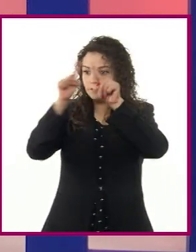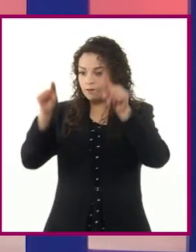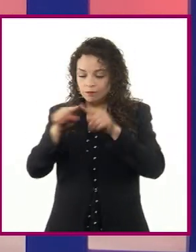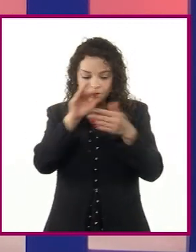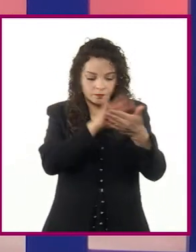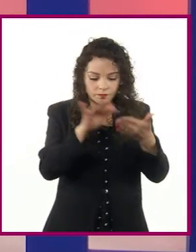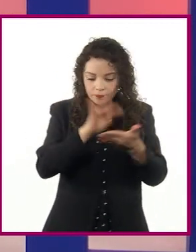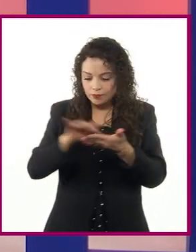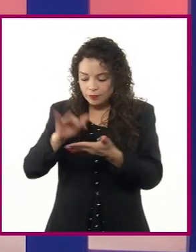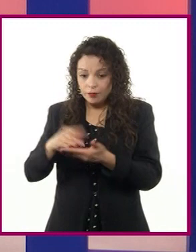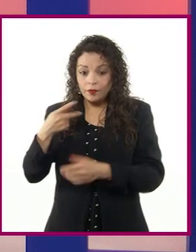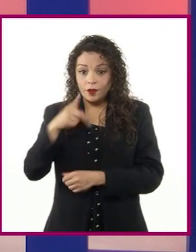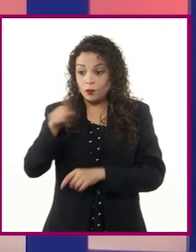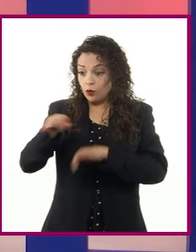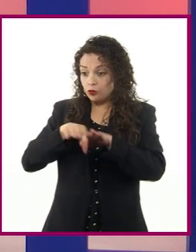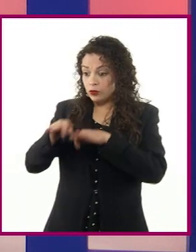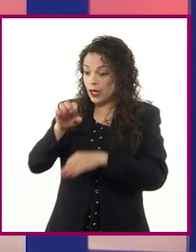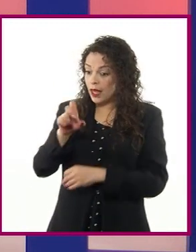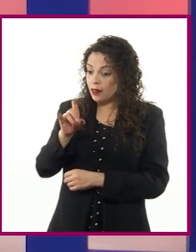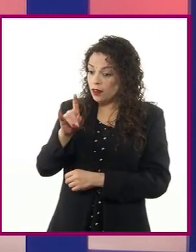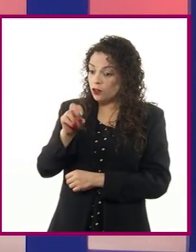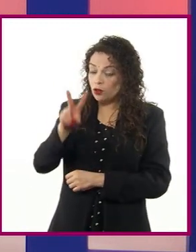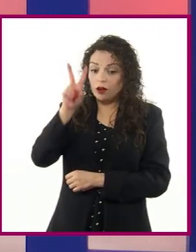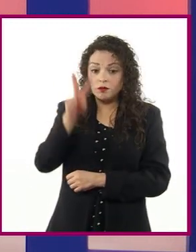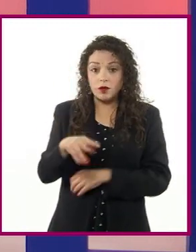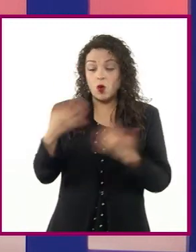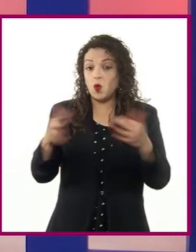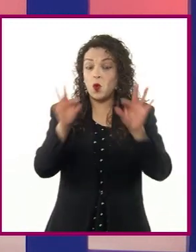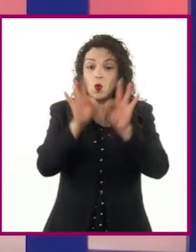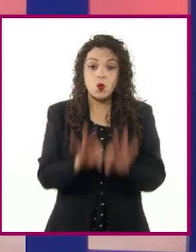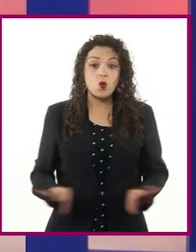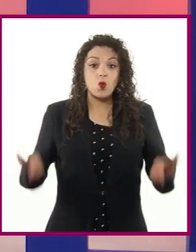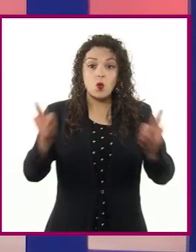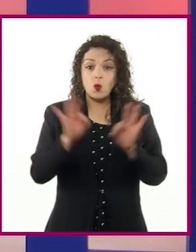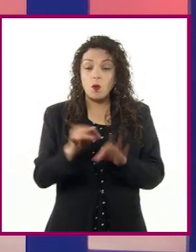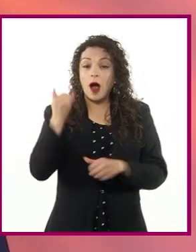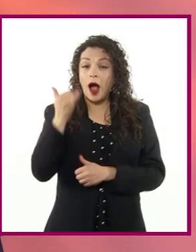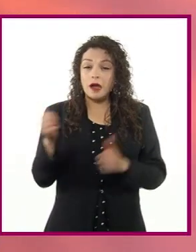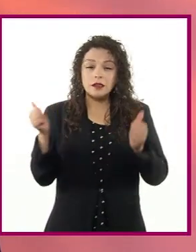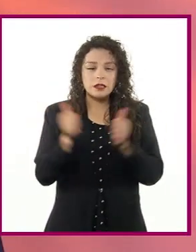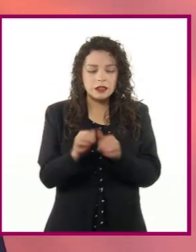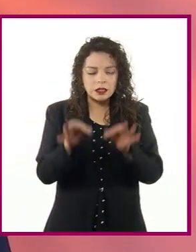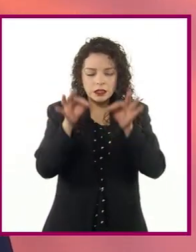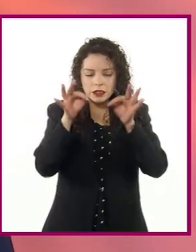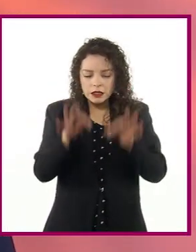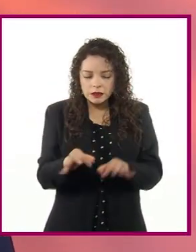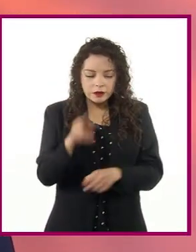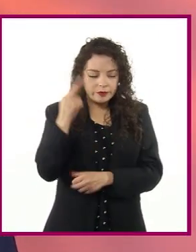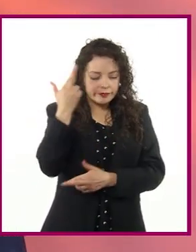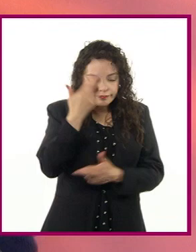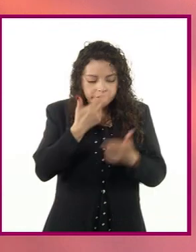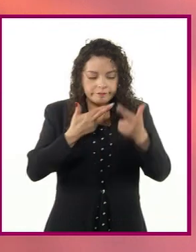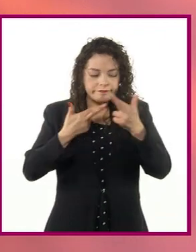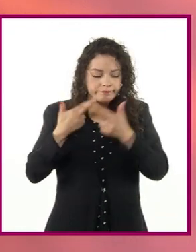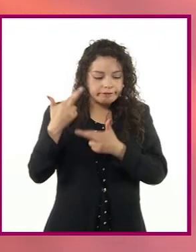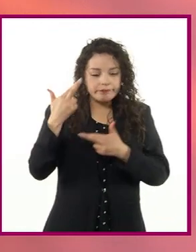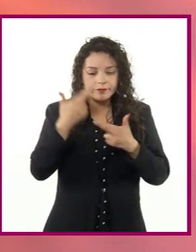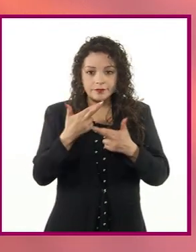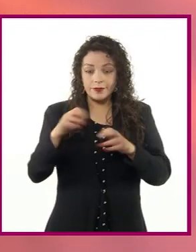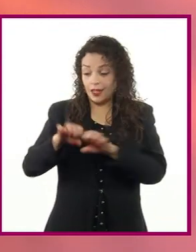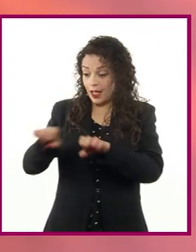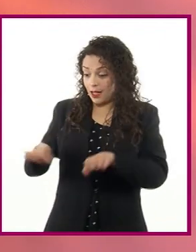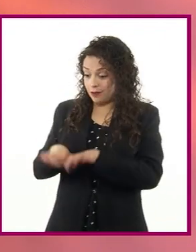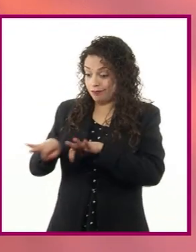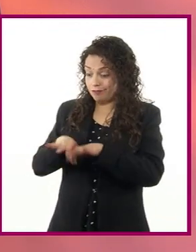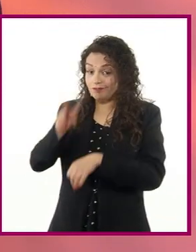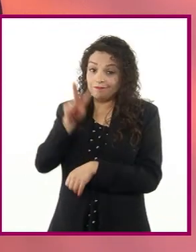tarea que realizan los editores es sumamente importante y meticulosa. Como sabemos, el trabajo en equipo es